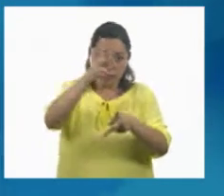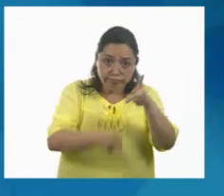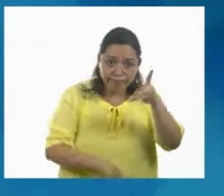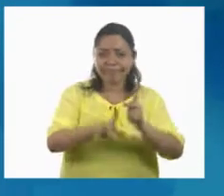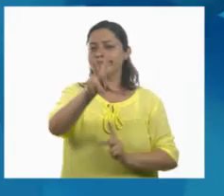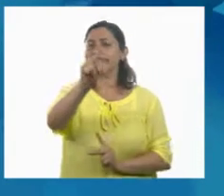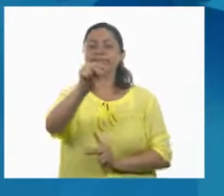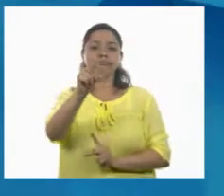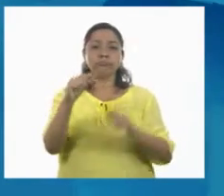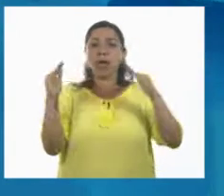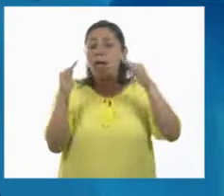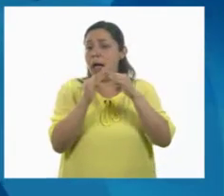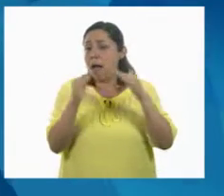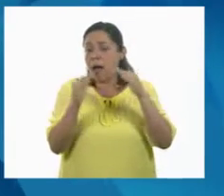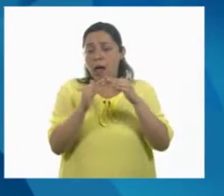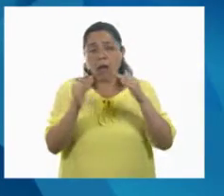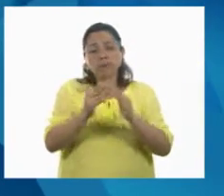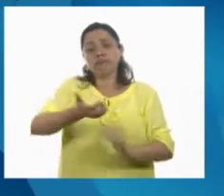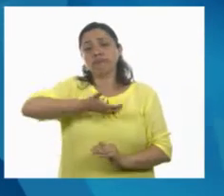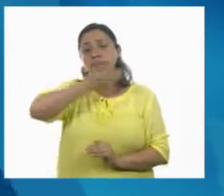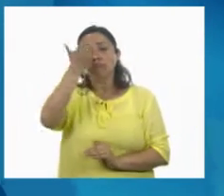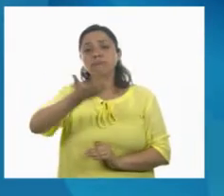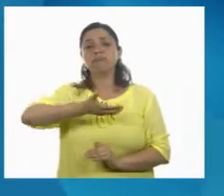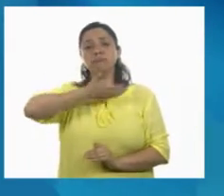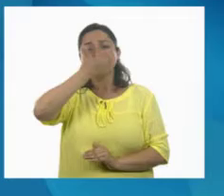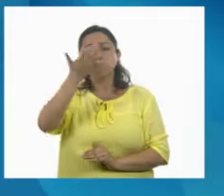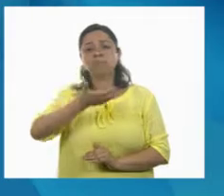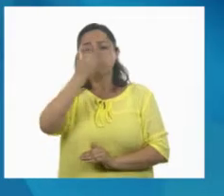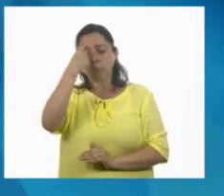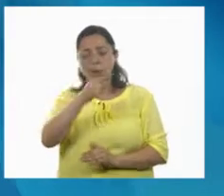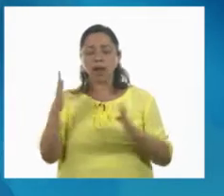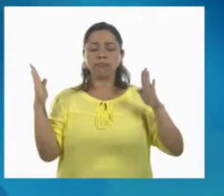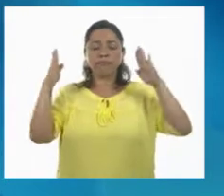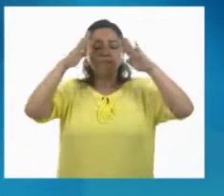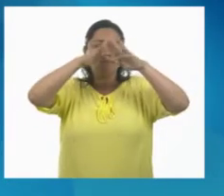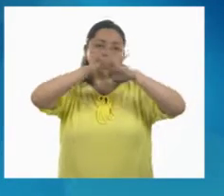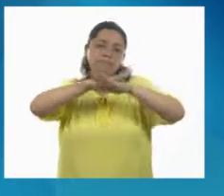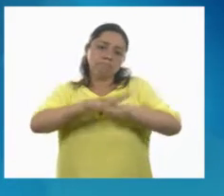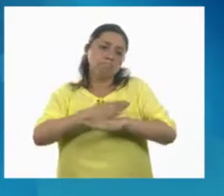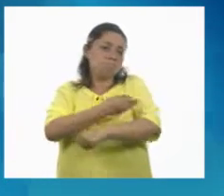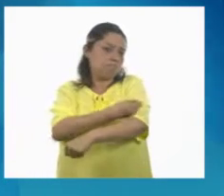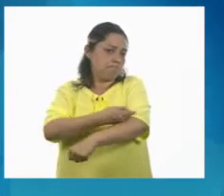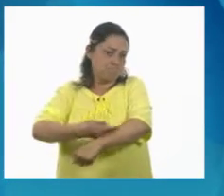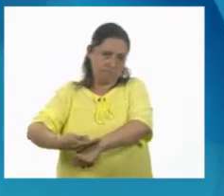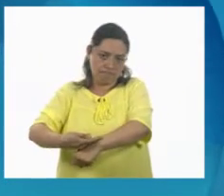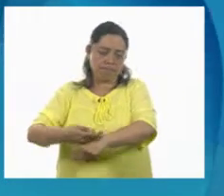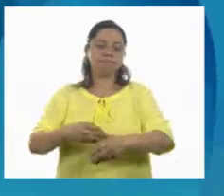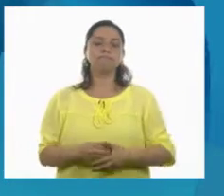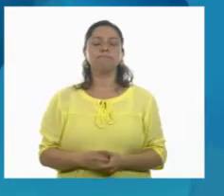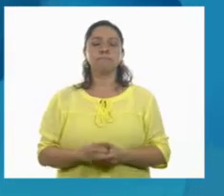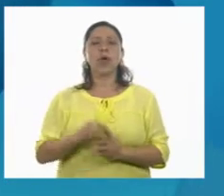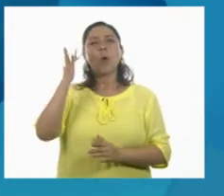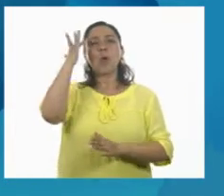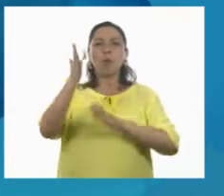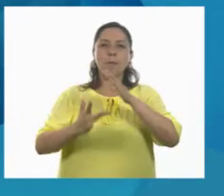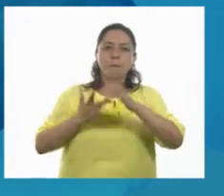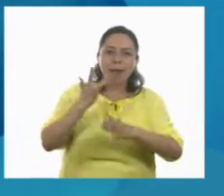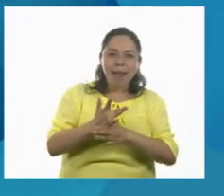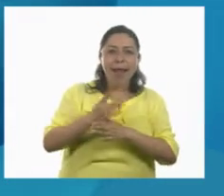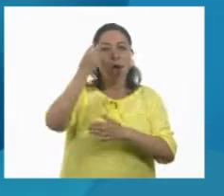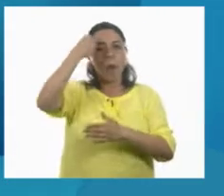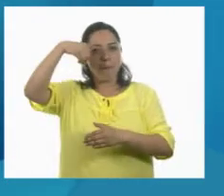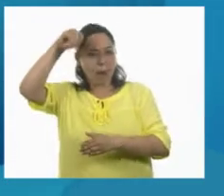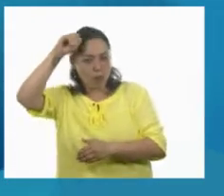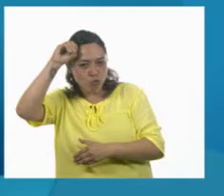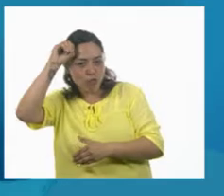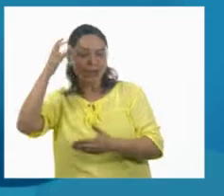la casa era el espacio tradicional para el esparcimiento y el entretenimiento familiar. Los cumpleaños, bautizos